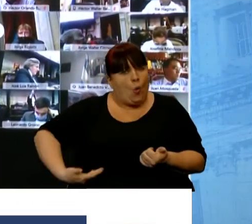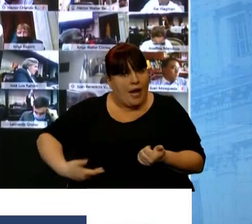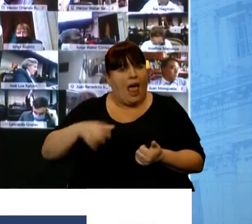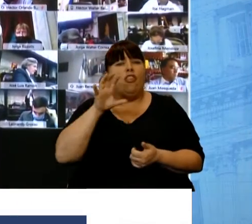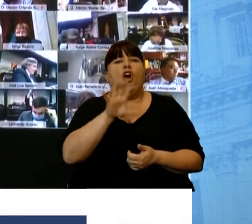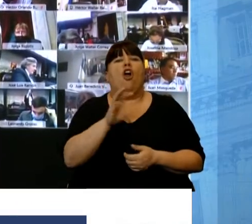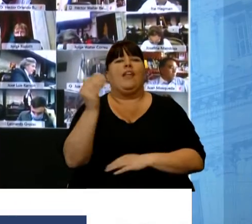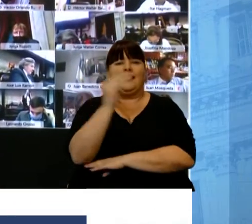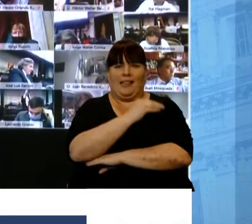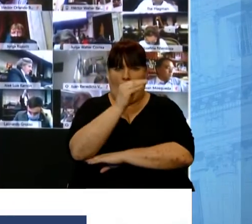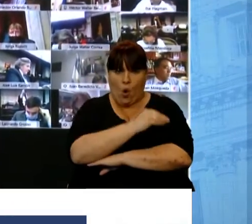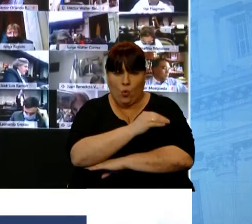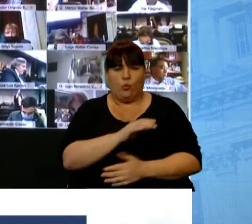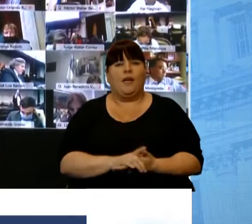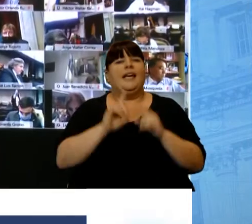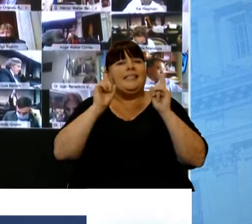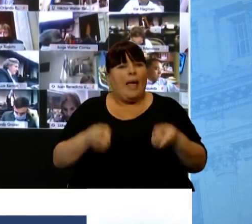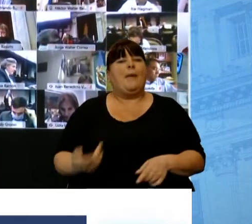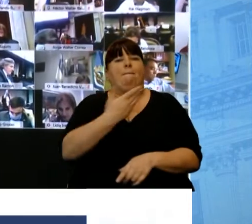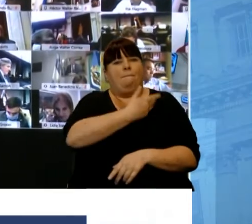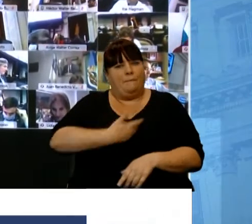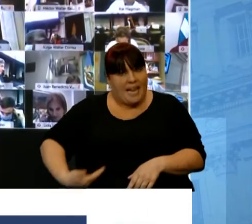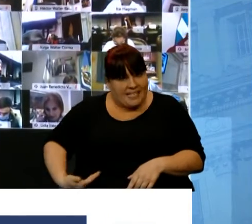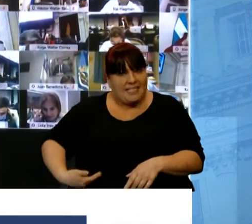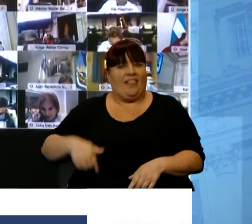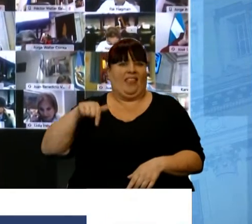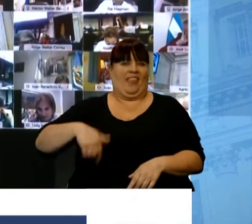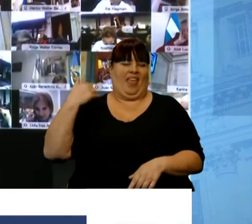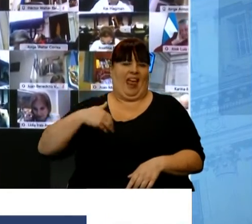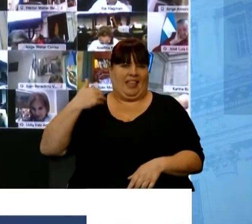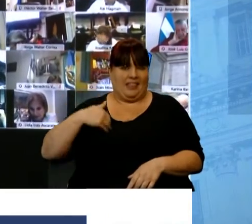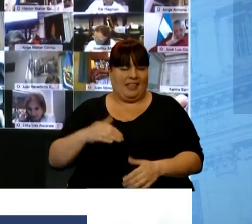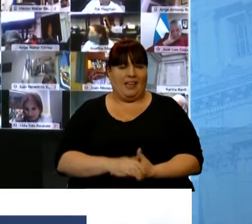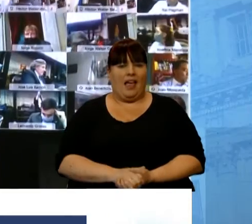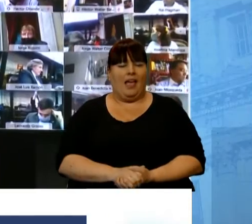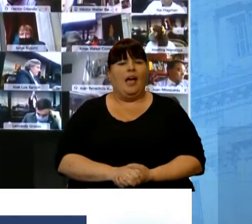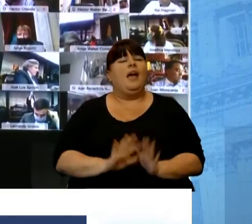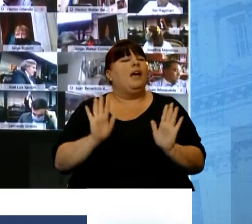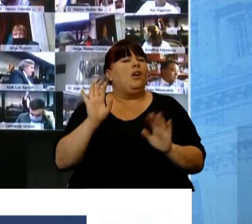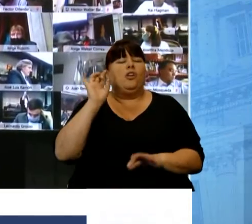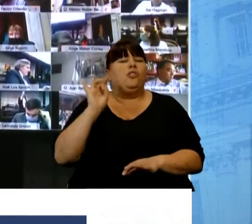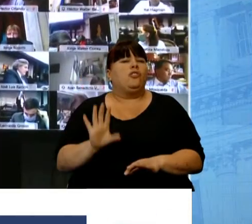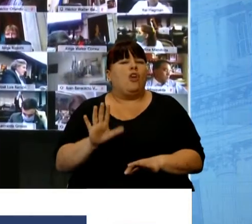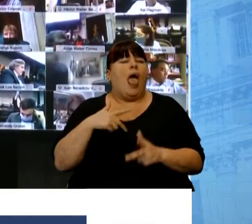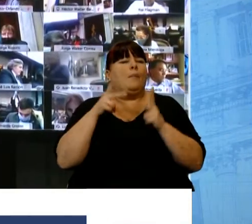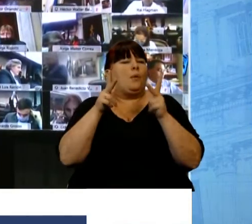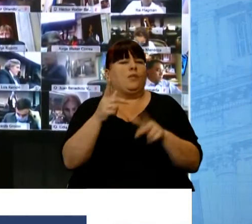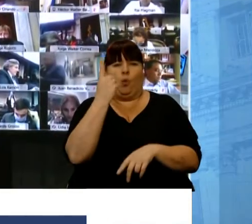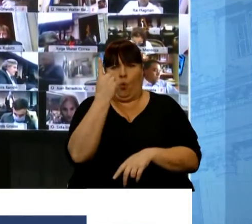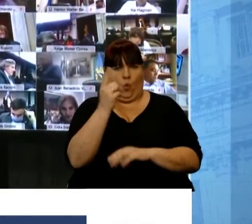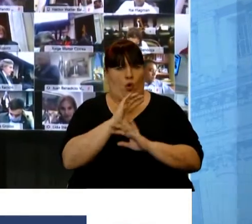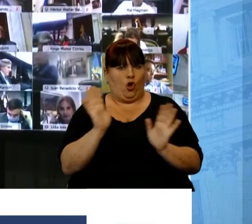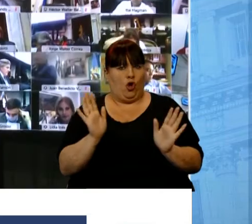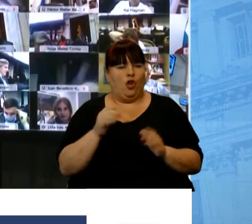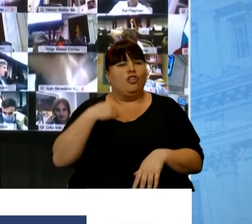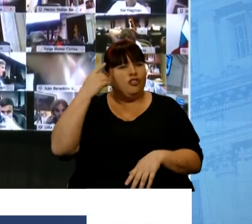de nuestra querida Santa Cruz y como presidente de nuestra querida Argentina. Pero solamente quiero decir una